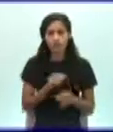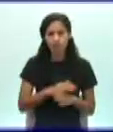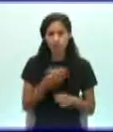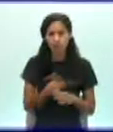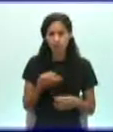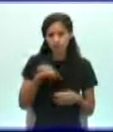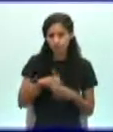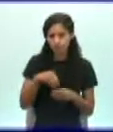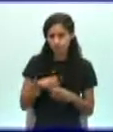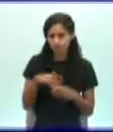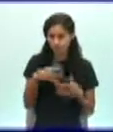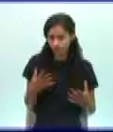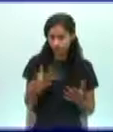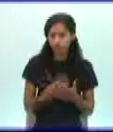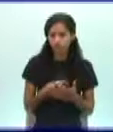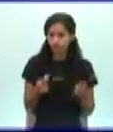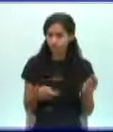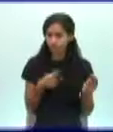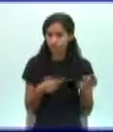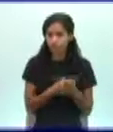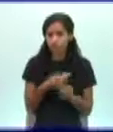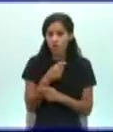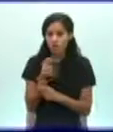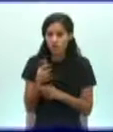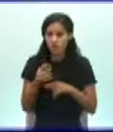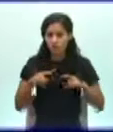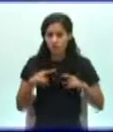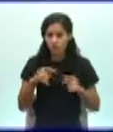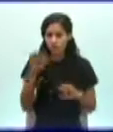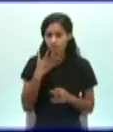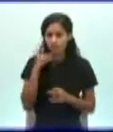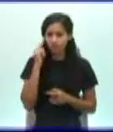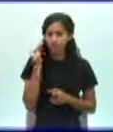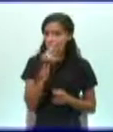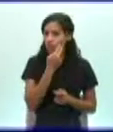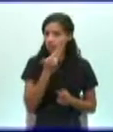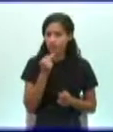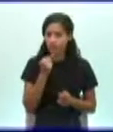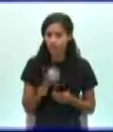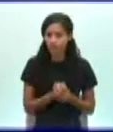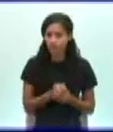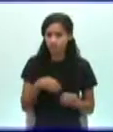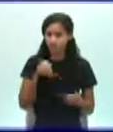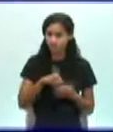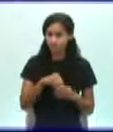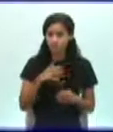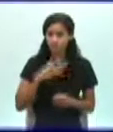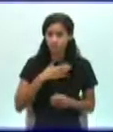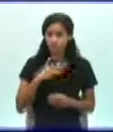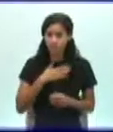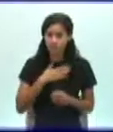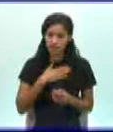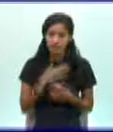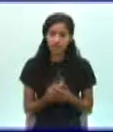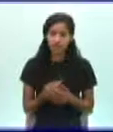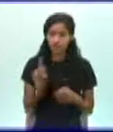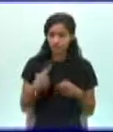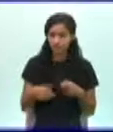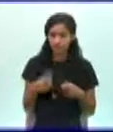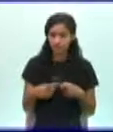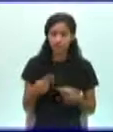de veteranos y patriotas, profesor de la Universidad Popular José Martí, pertenecía a la Liga Antiimperialista y